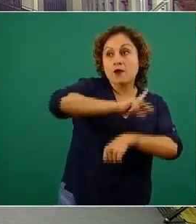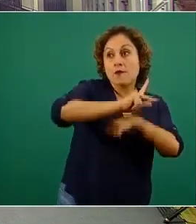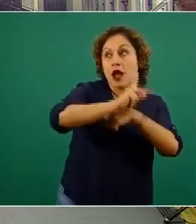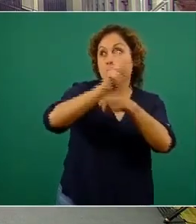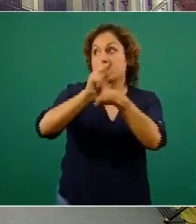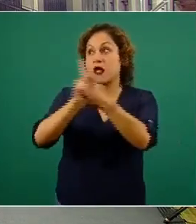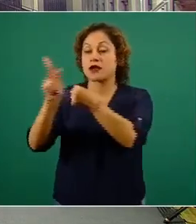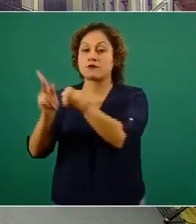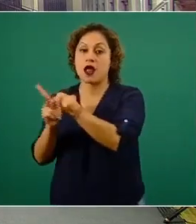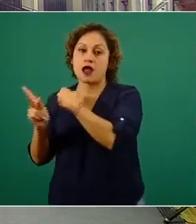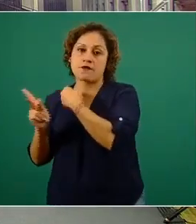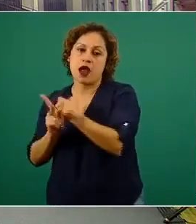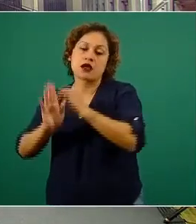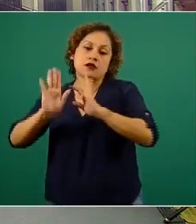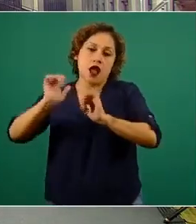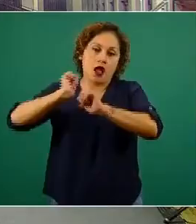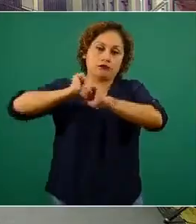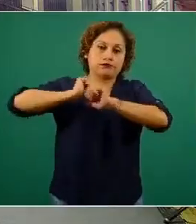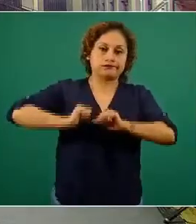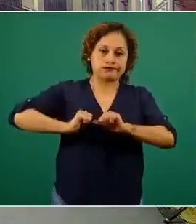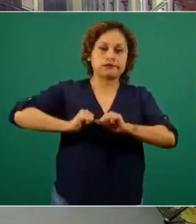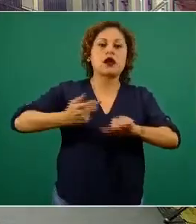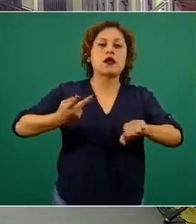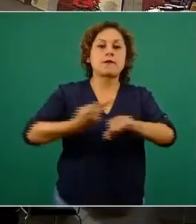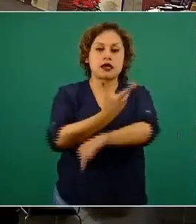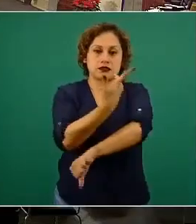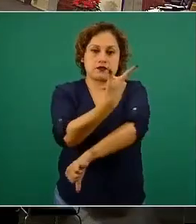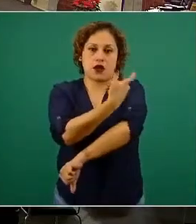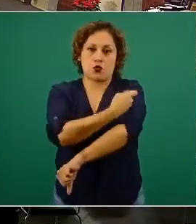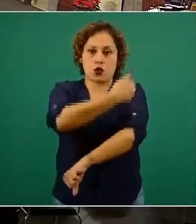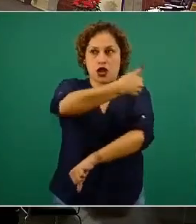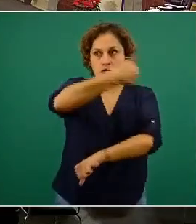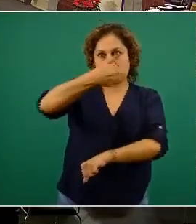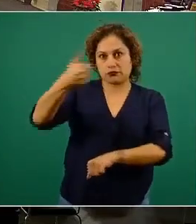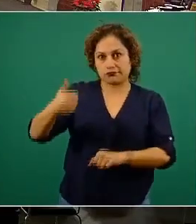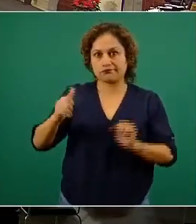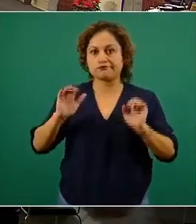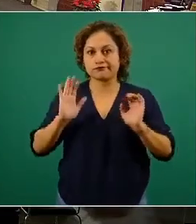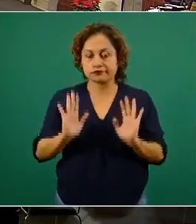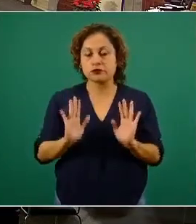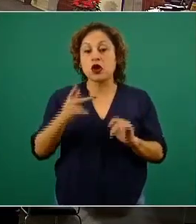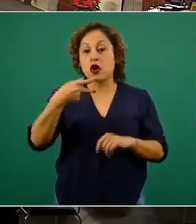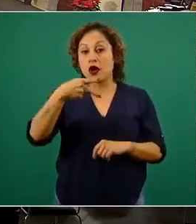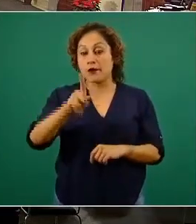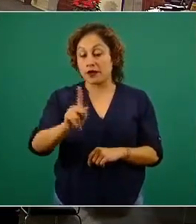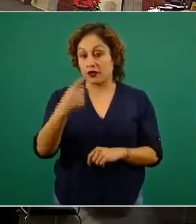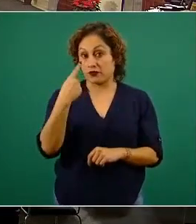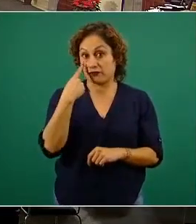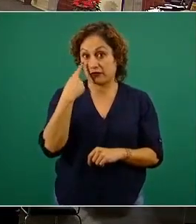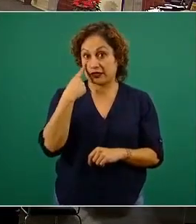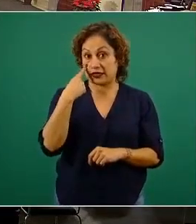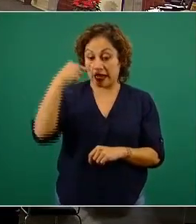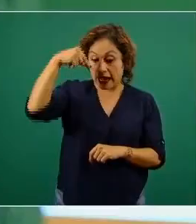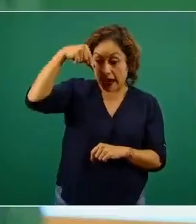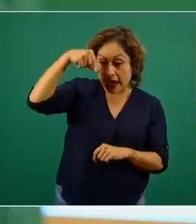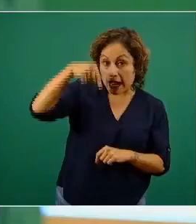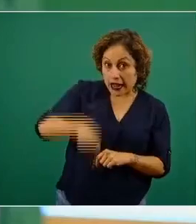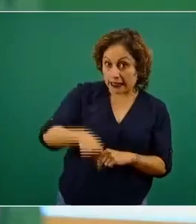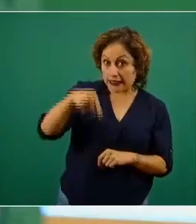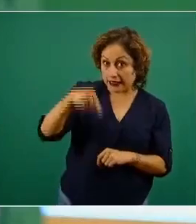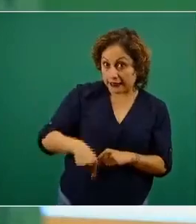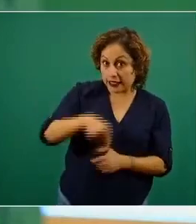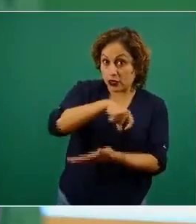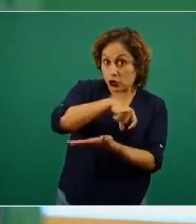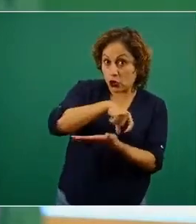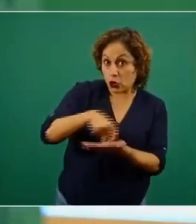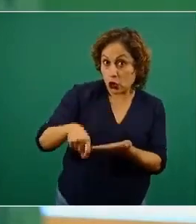vacunación en sus territorios. En ese sentido debe quedar claro que la vacuna que compra el Gobierno de México no puede ser